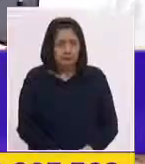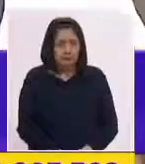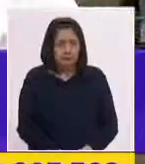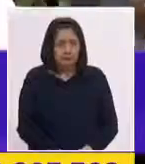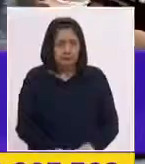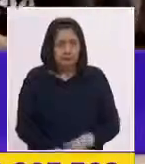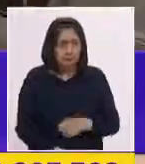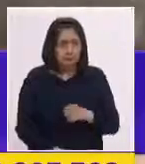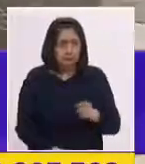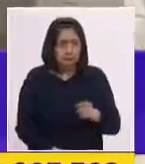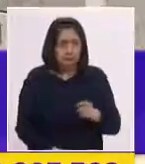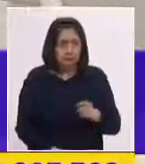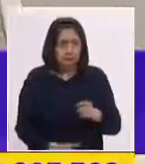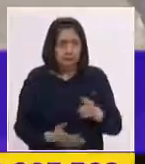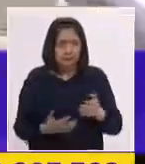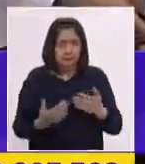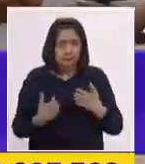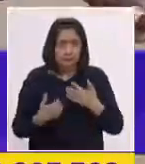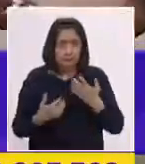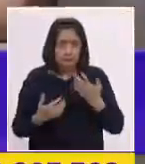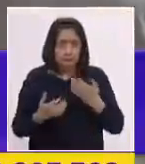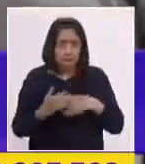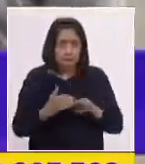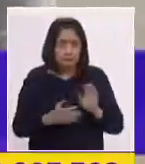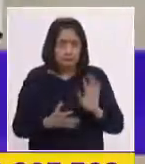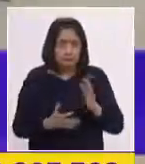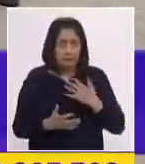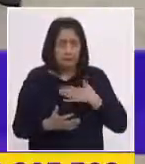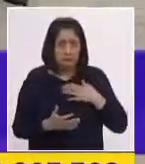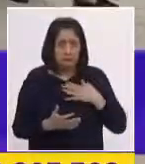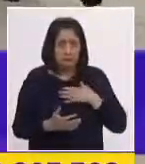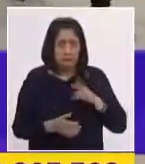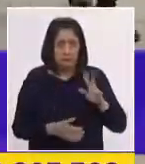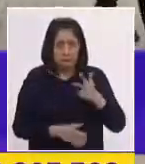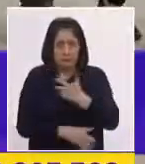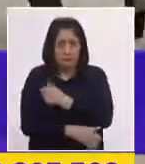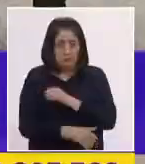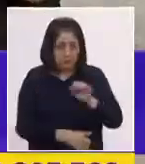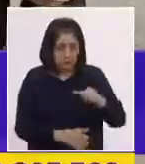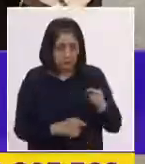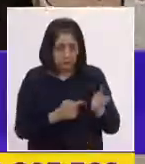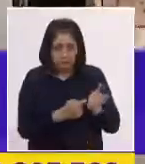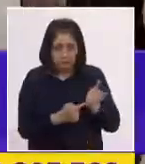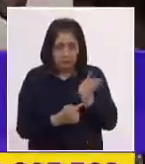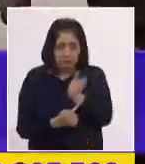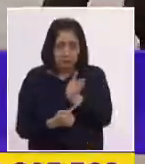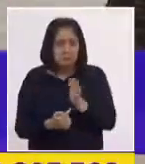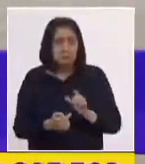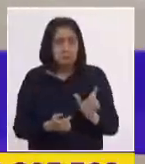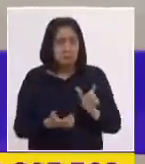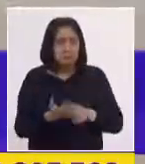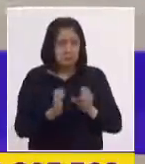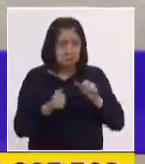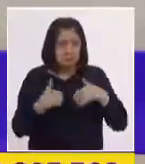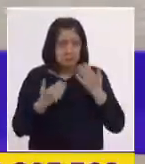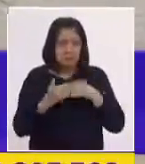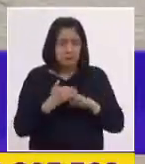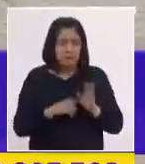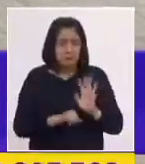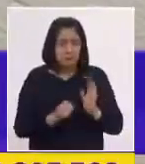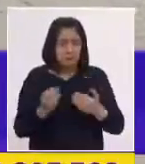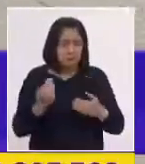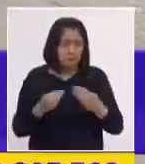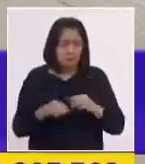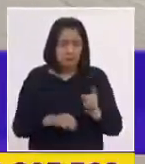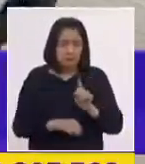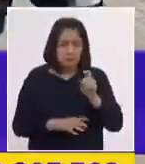para entrar? Porque yo, a mí me han dado la tercera inyección. Claro, caballero, con eso presenta su DNI y puede ingresar al centro comercial. ¿Es